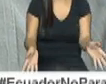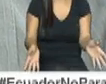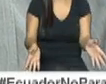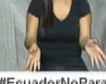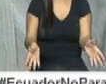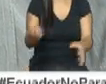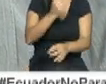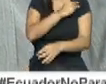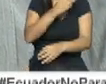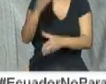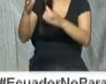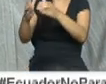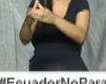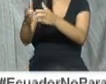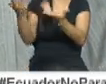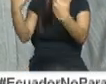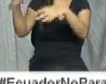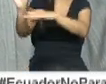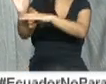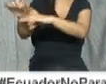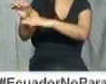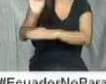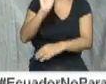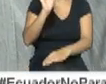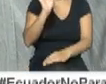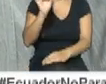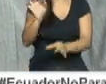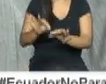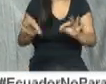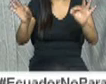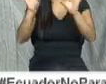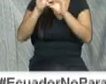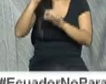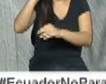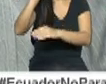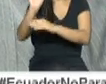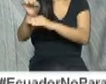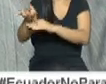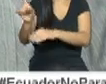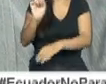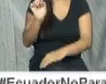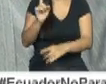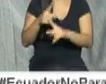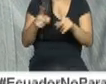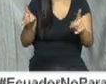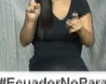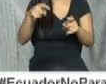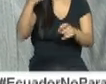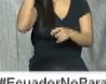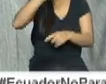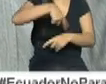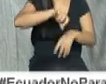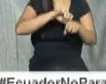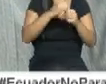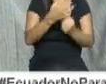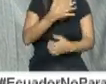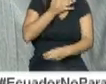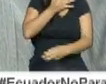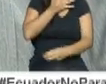del país, la unidad de la sociedad. Y yo creo que estos temas afectan a eso. Yo creo